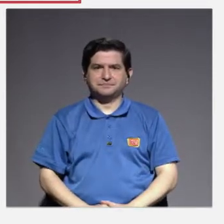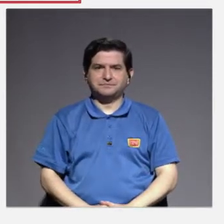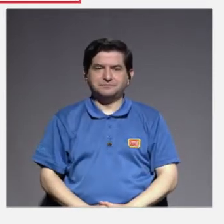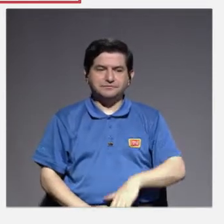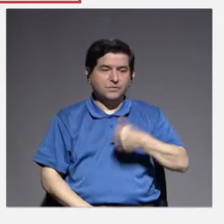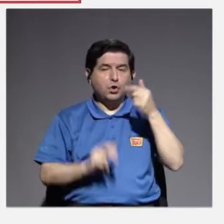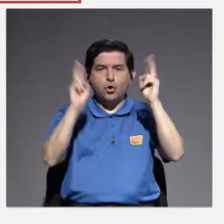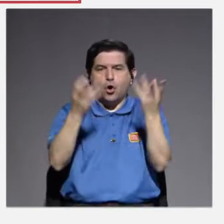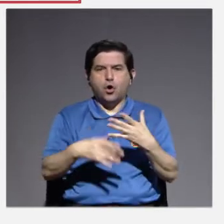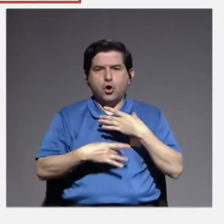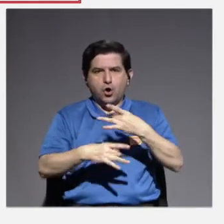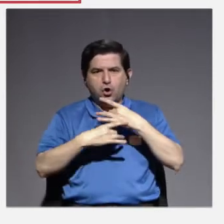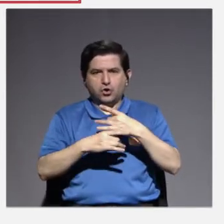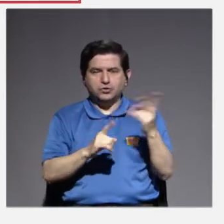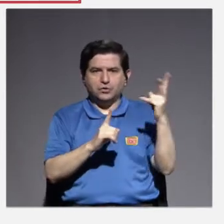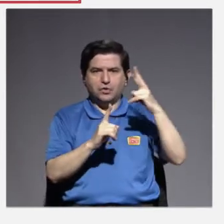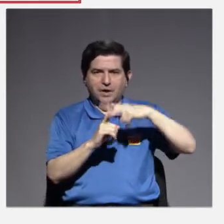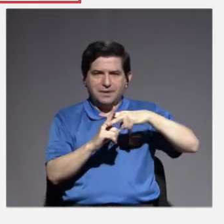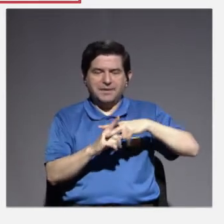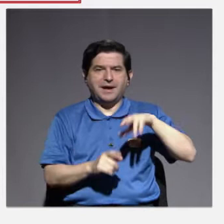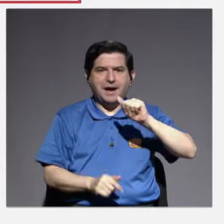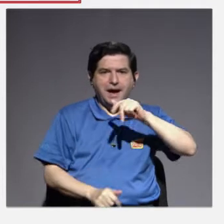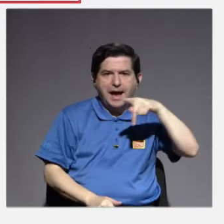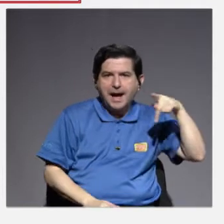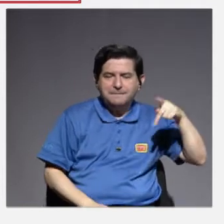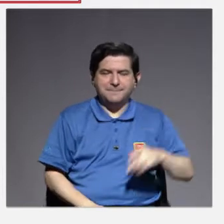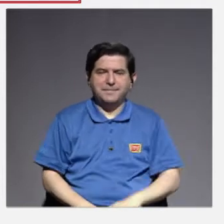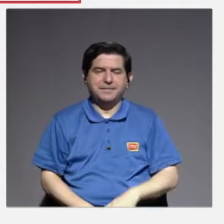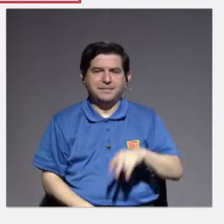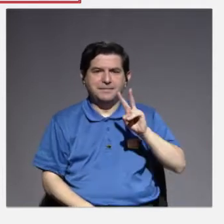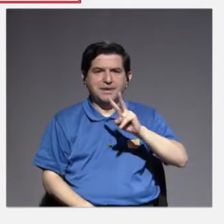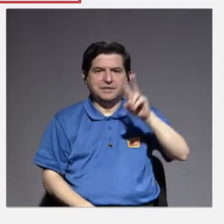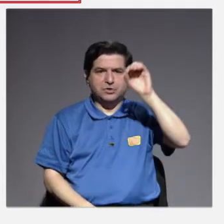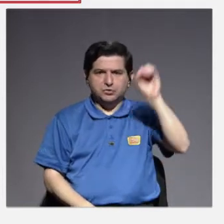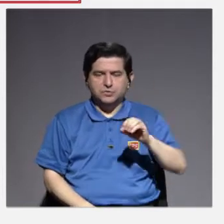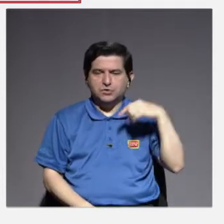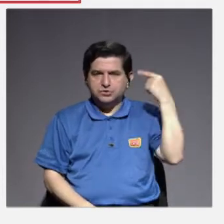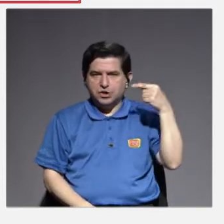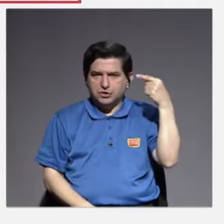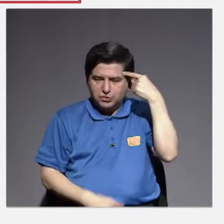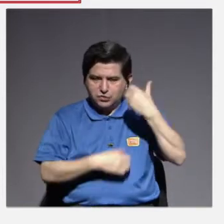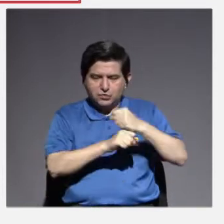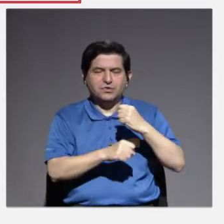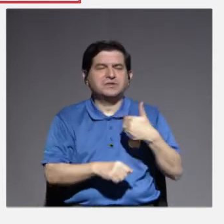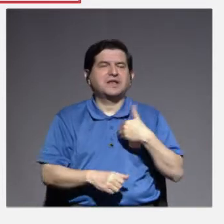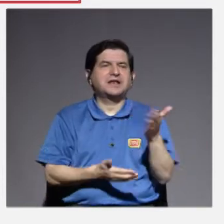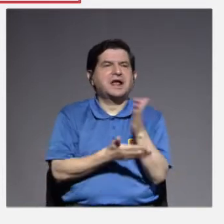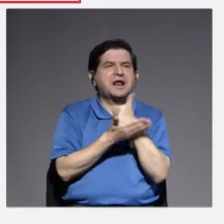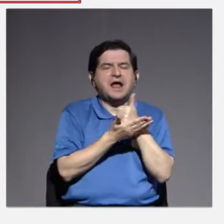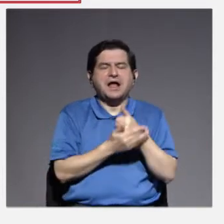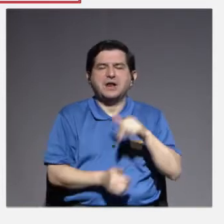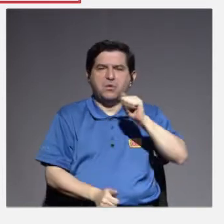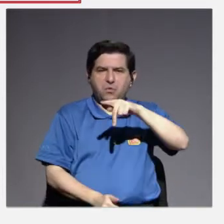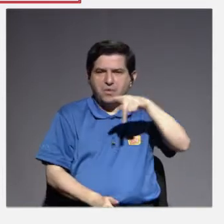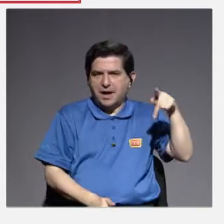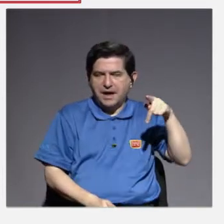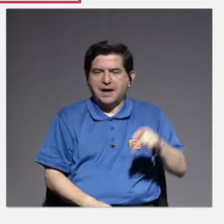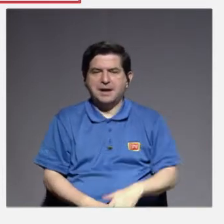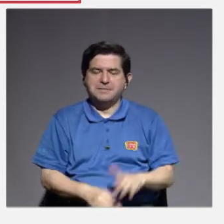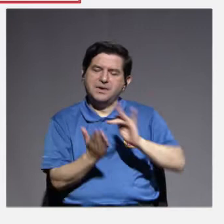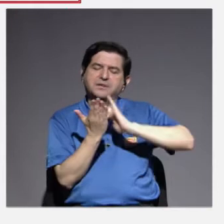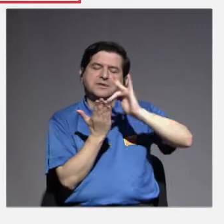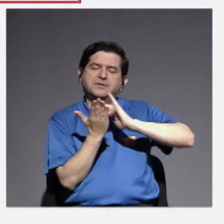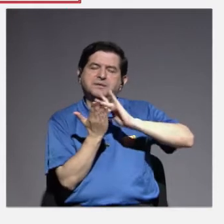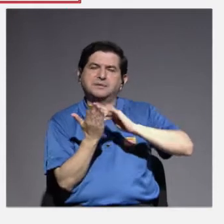Otro tema interesante es el de aplicaciones móviles. 22% de los gobiernos locales señalan tener alguna aplicación móvil para teléfonos